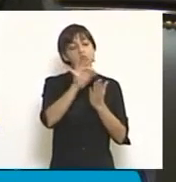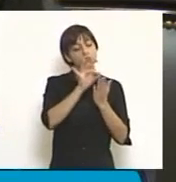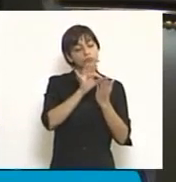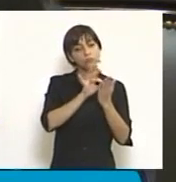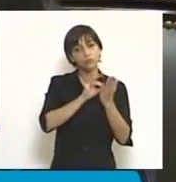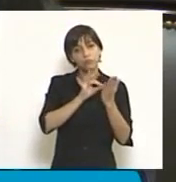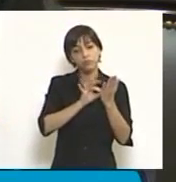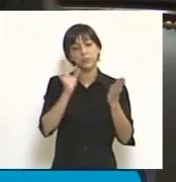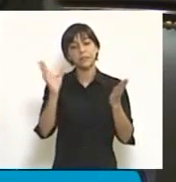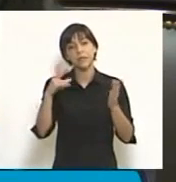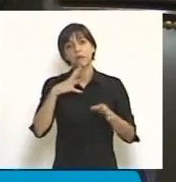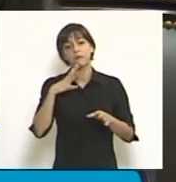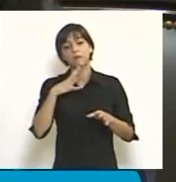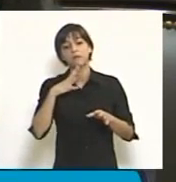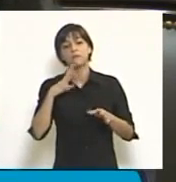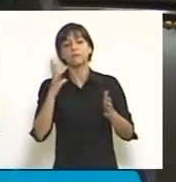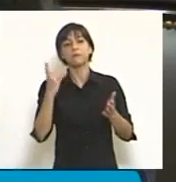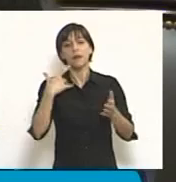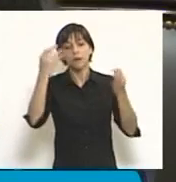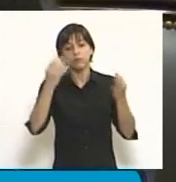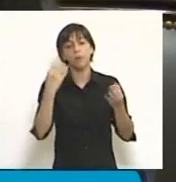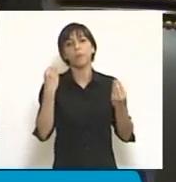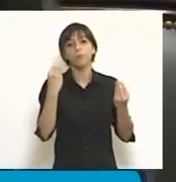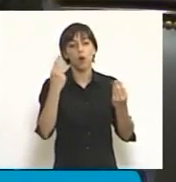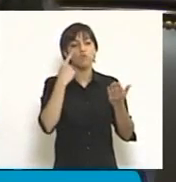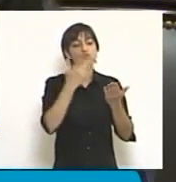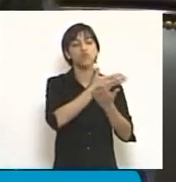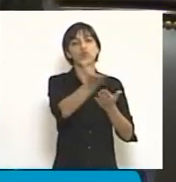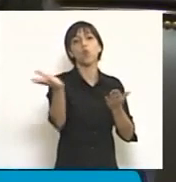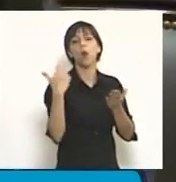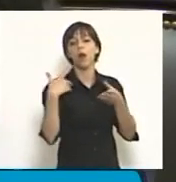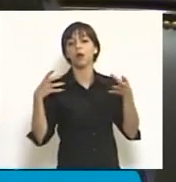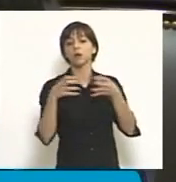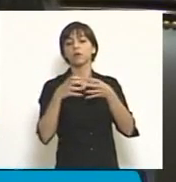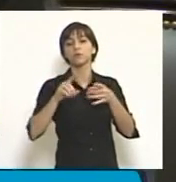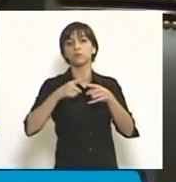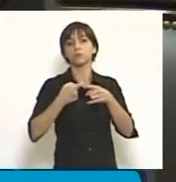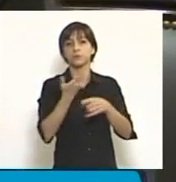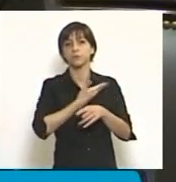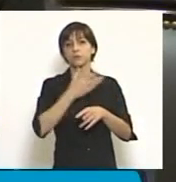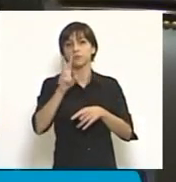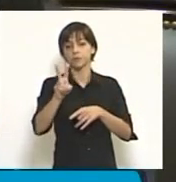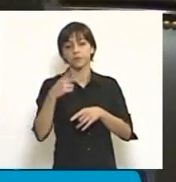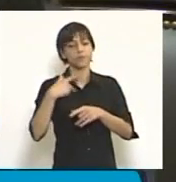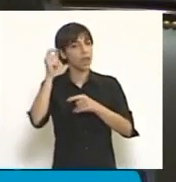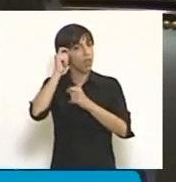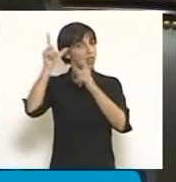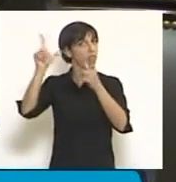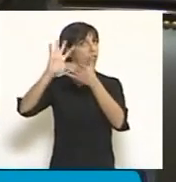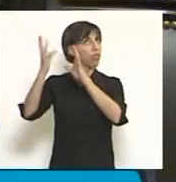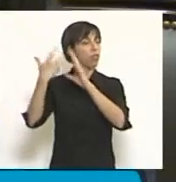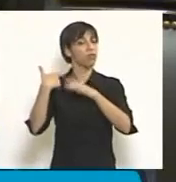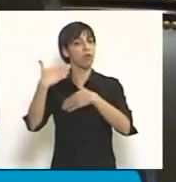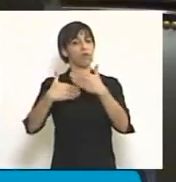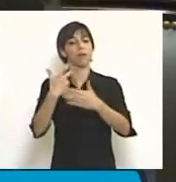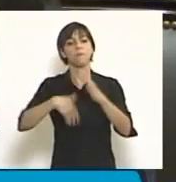disposiciones tratan de reflejar las ideas que el oficialismo sostiene, sobre todo sobre la